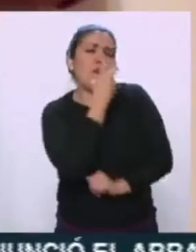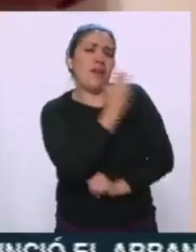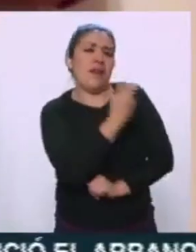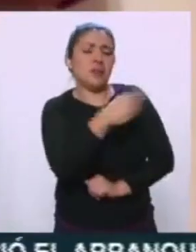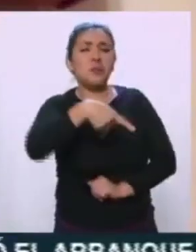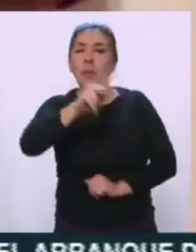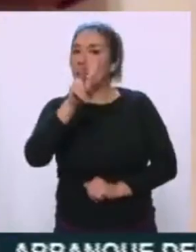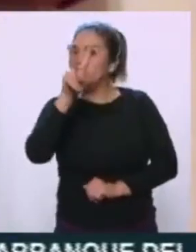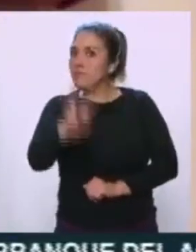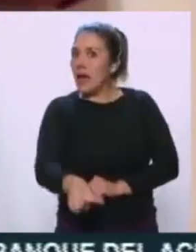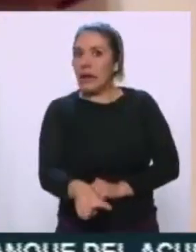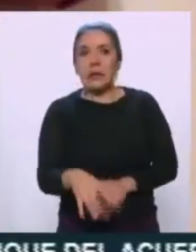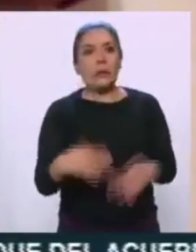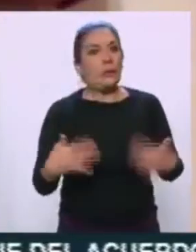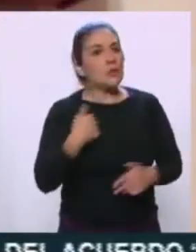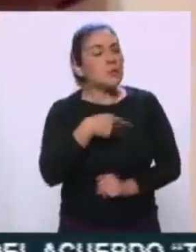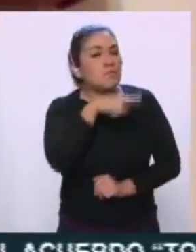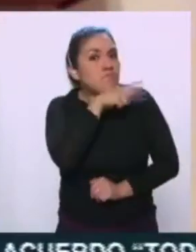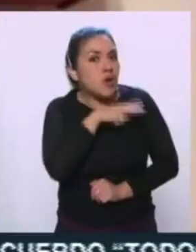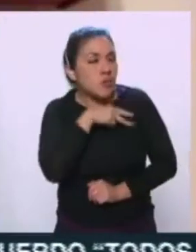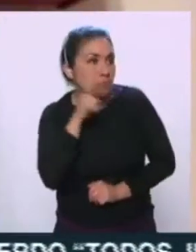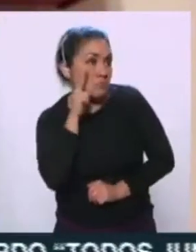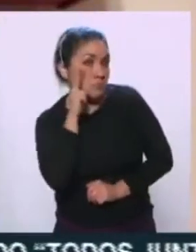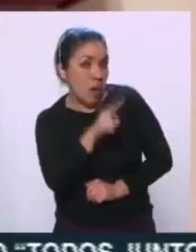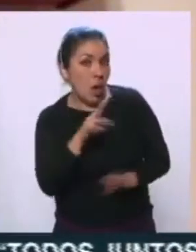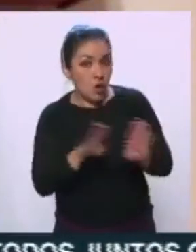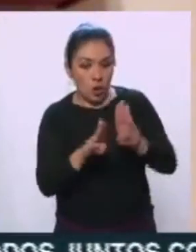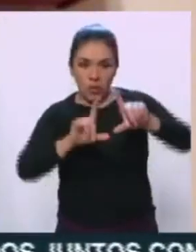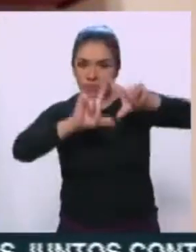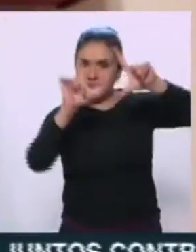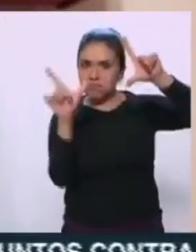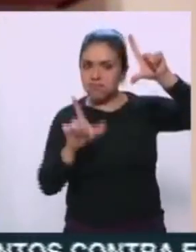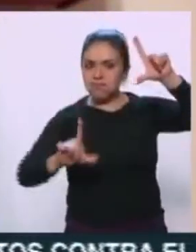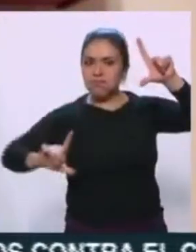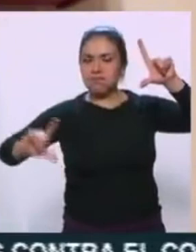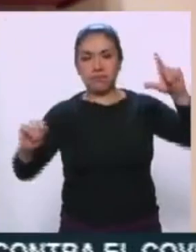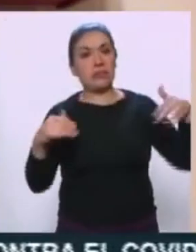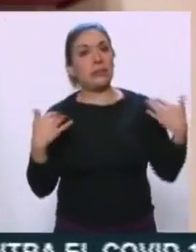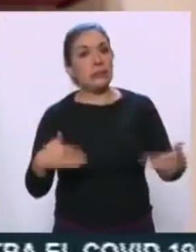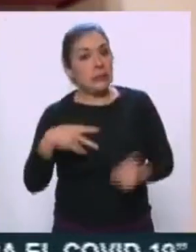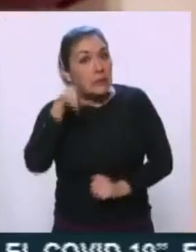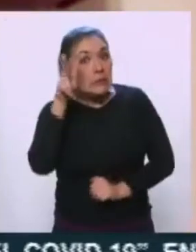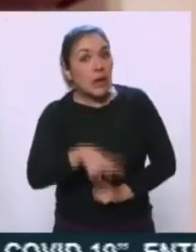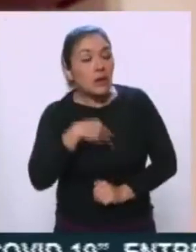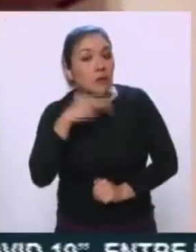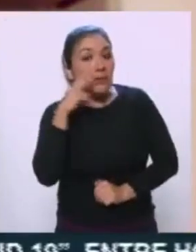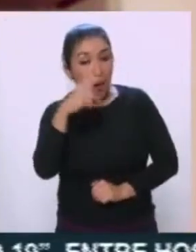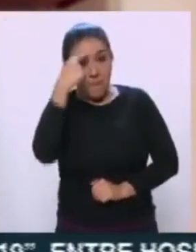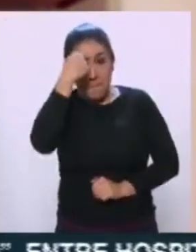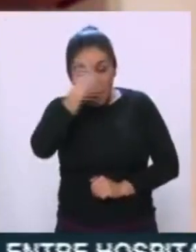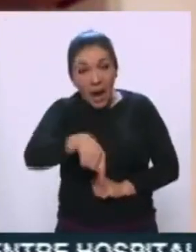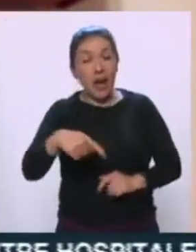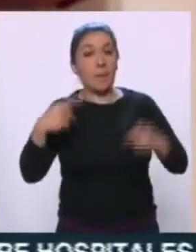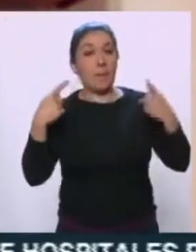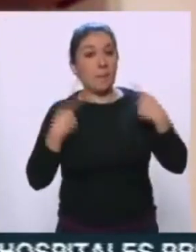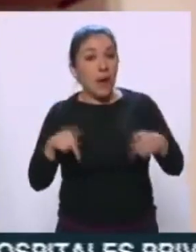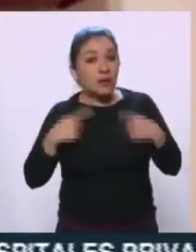me parece muy preocupante para la República y me parece muy preocupante para los